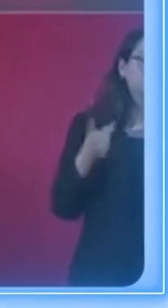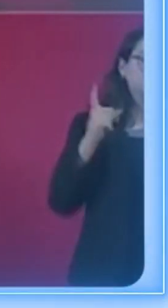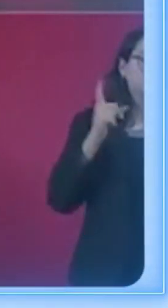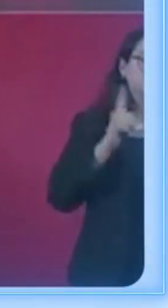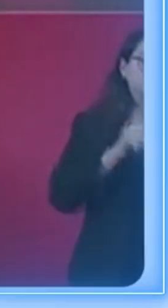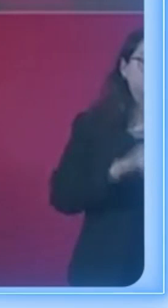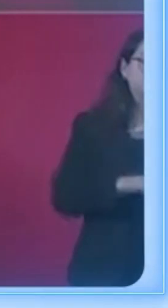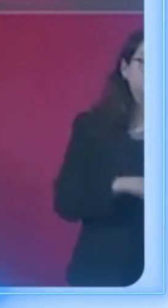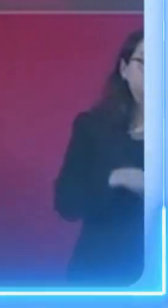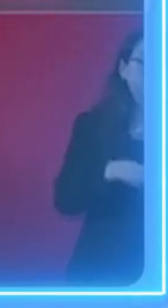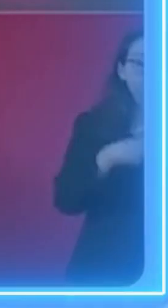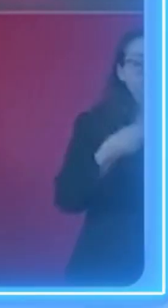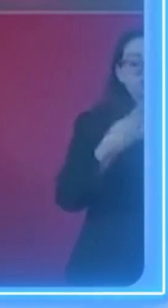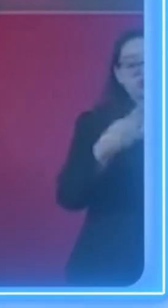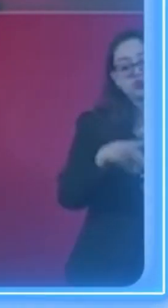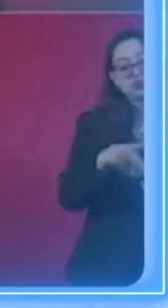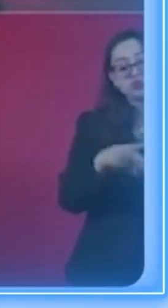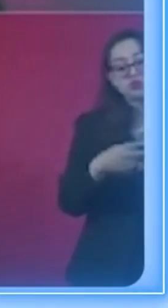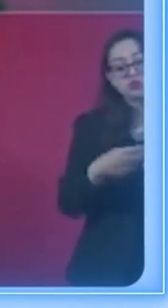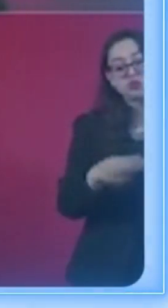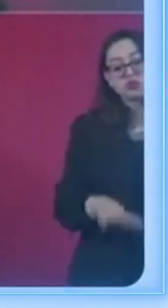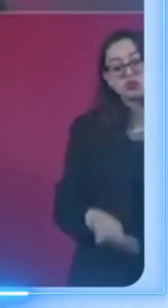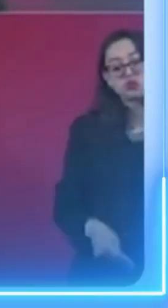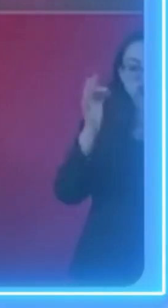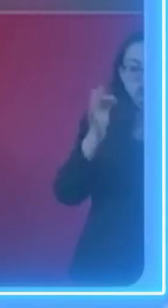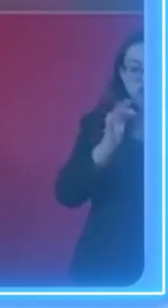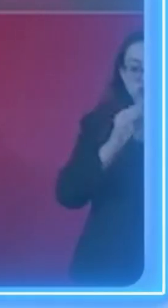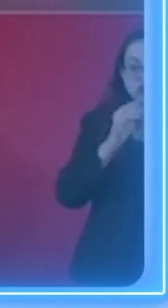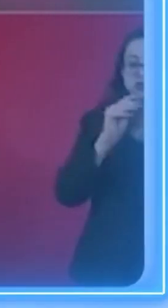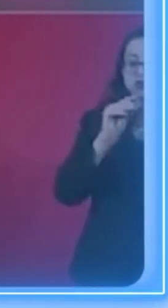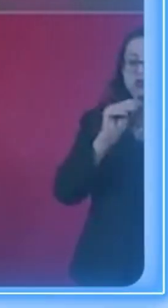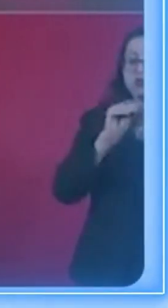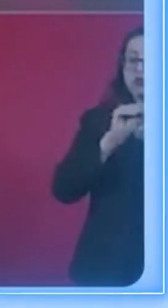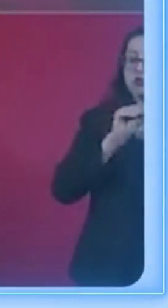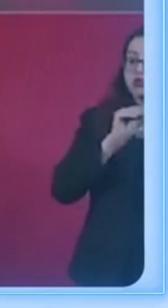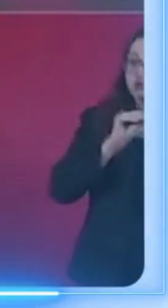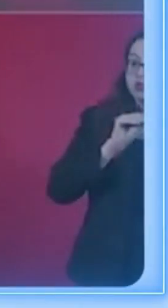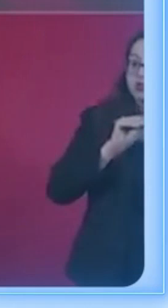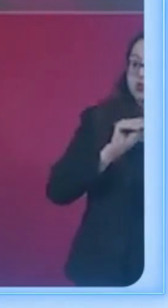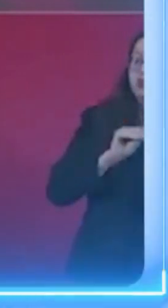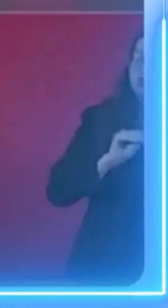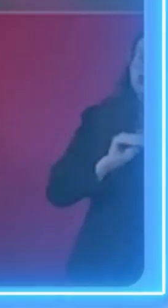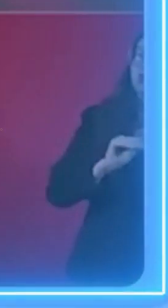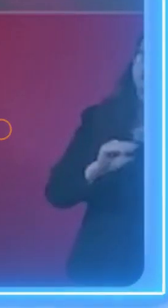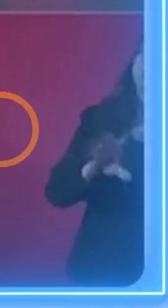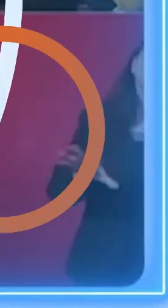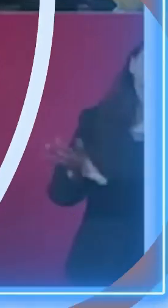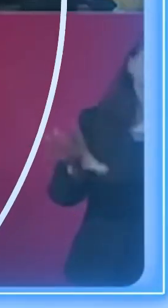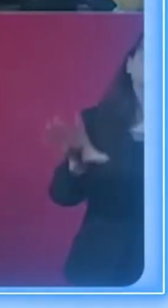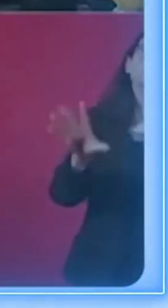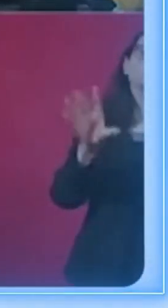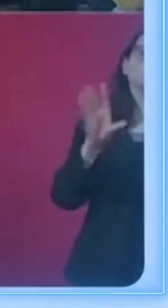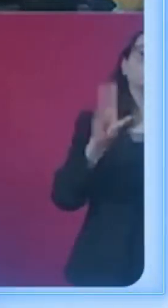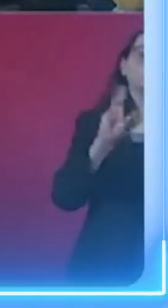la nueva red social de meta hizo un llamado a que no se permita el uso de vots y se evite la manipulación tres pero también es